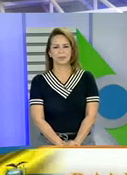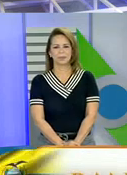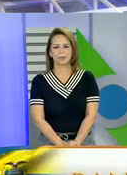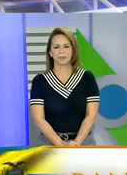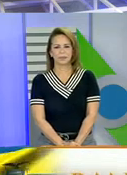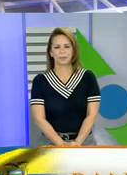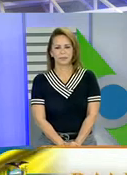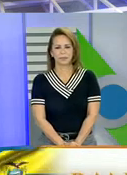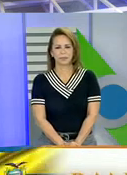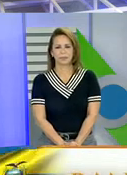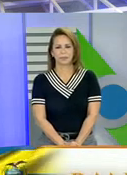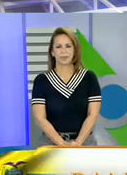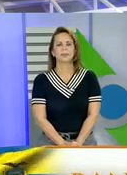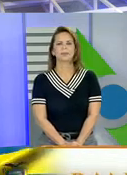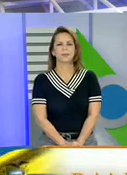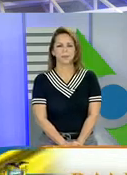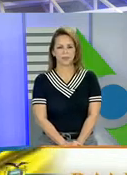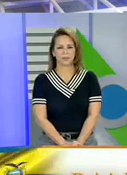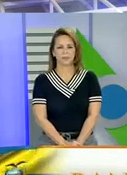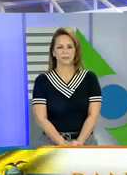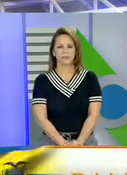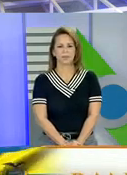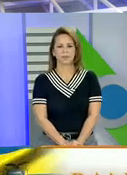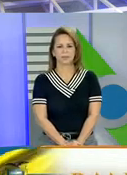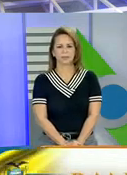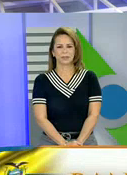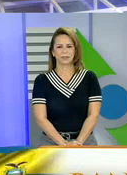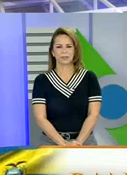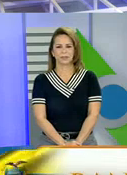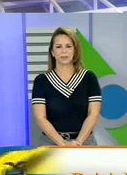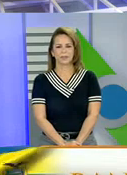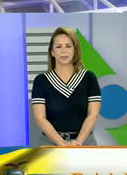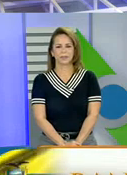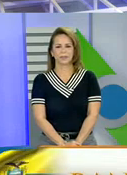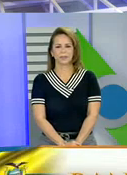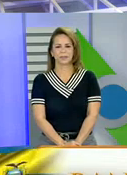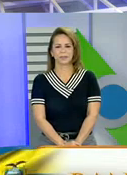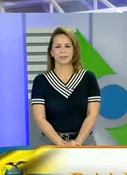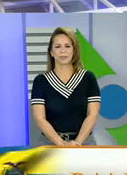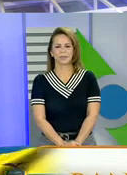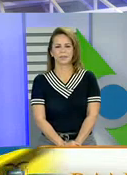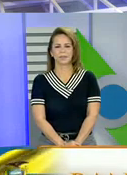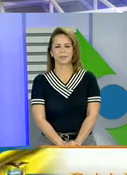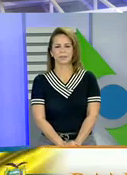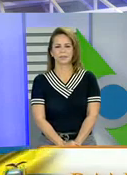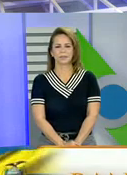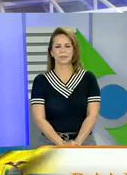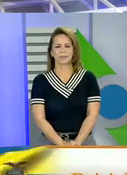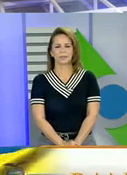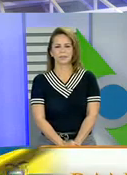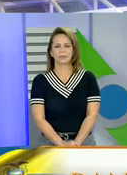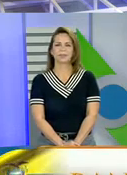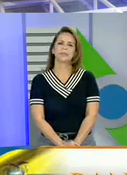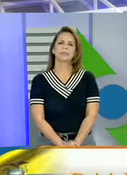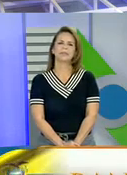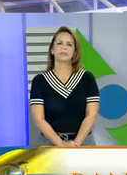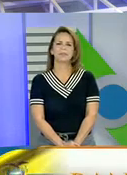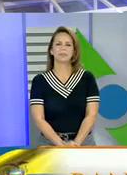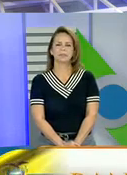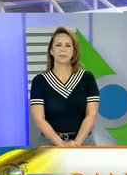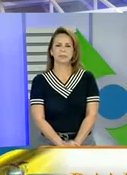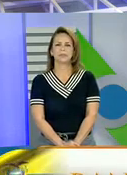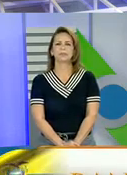madre. Felicitaciones para esta familia que ven en este joven un ejemplo a seguir, no solamente para la familia, sino para